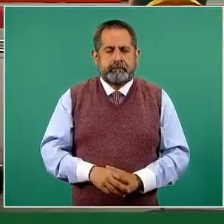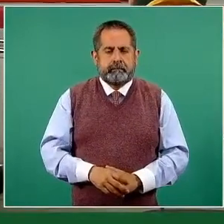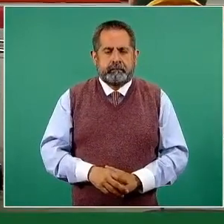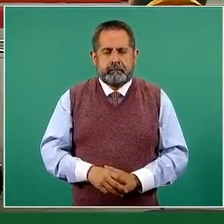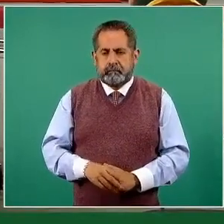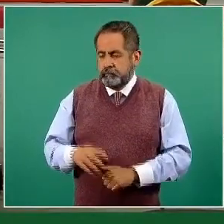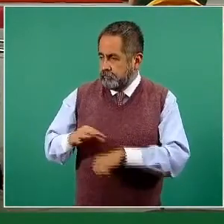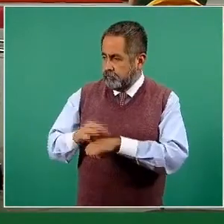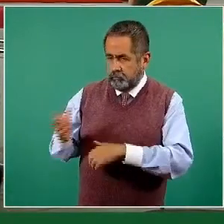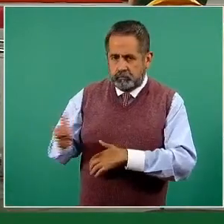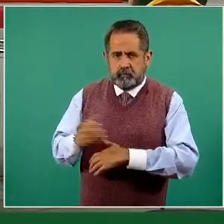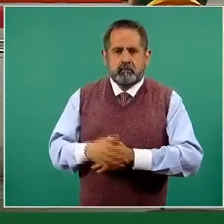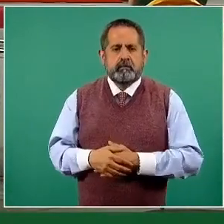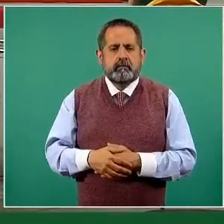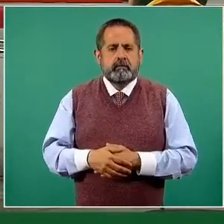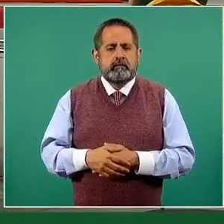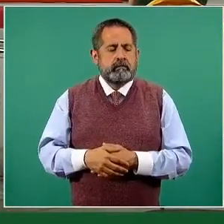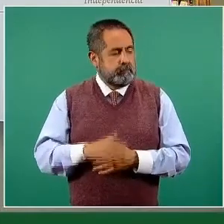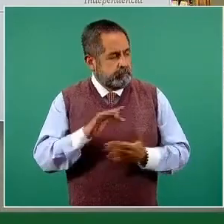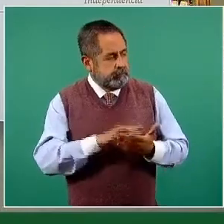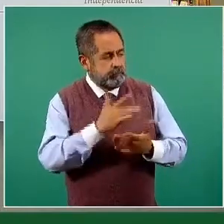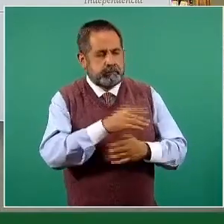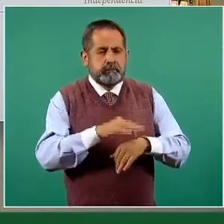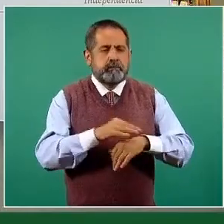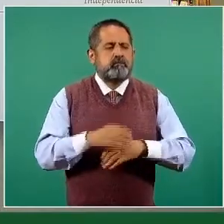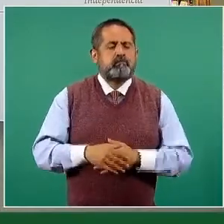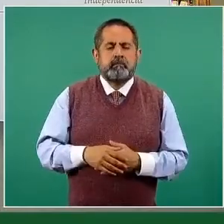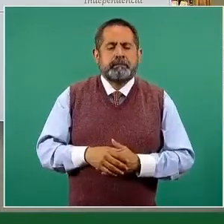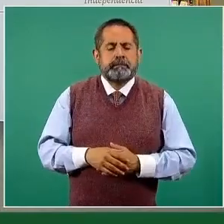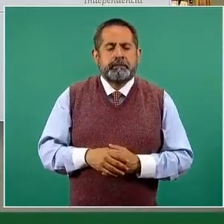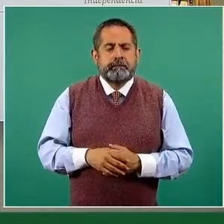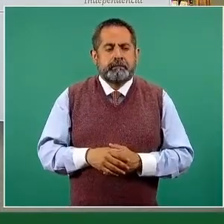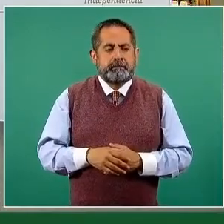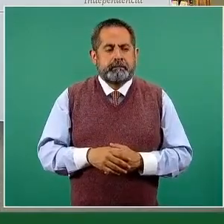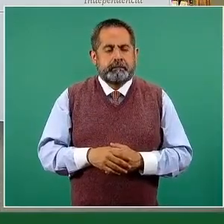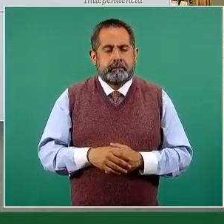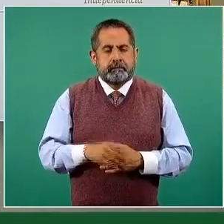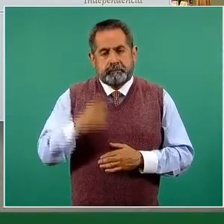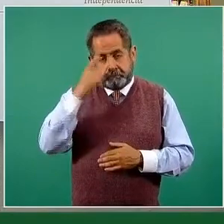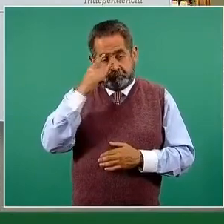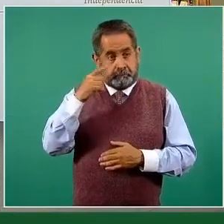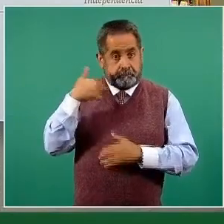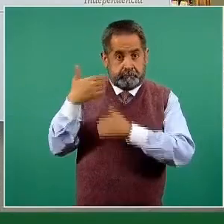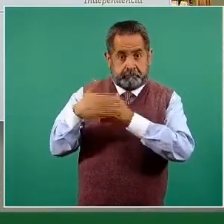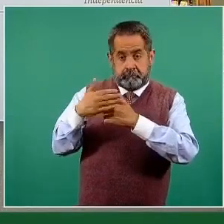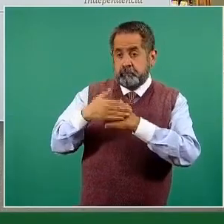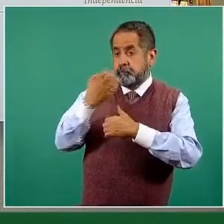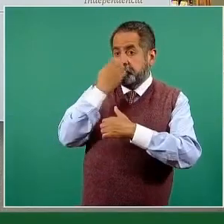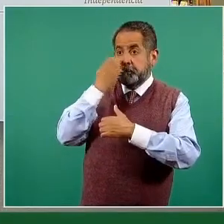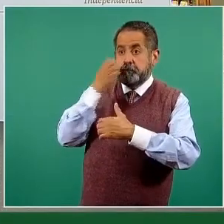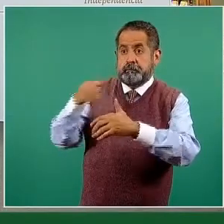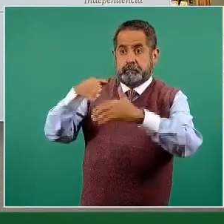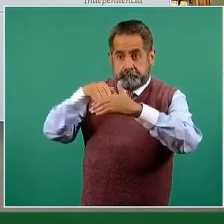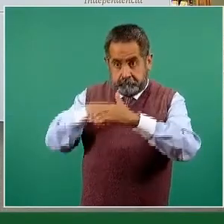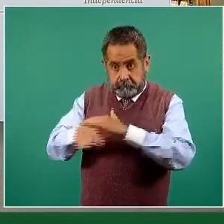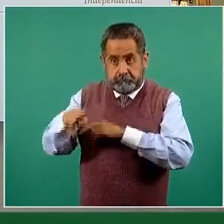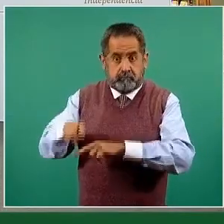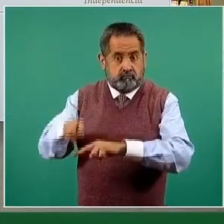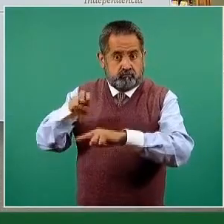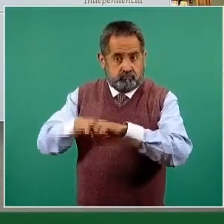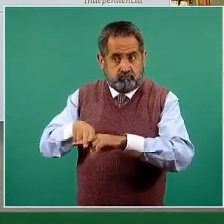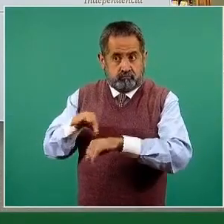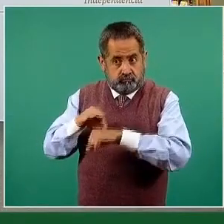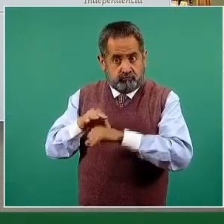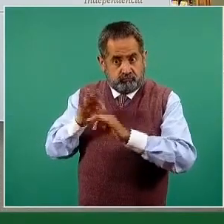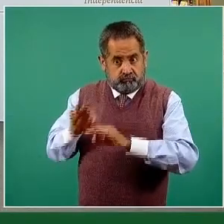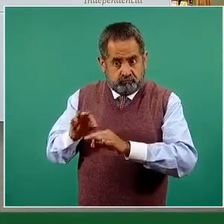Doctor Ricardo Cortés. Muchas gracias, doctor López-Gatell. Para el regreso seguro a clases,